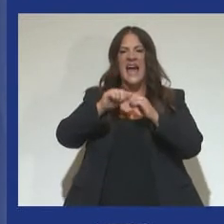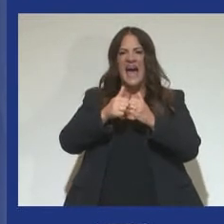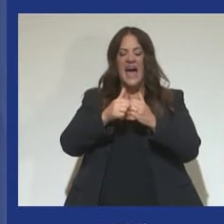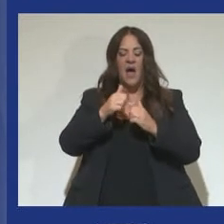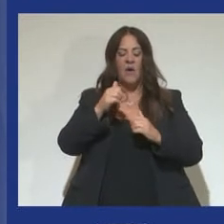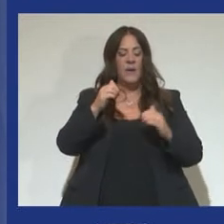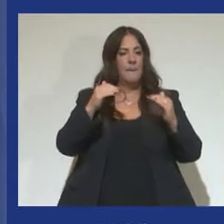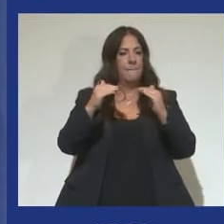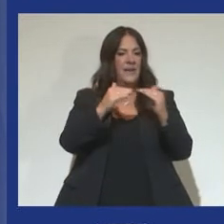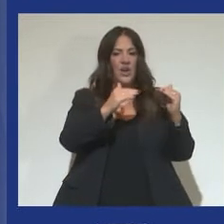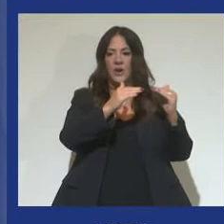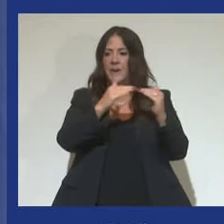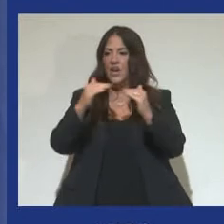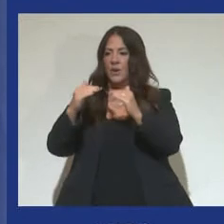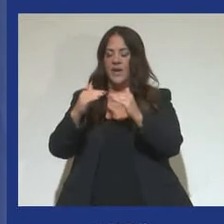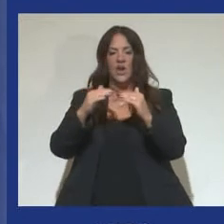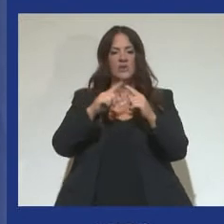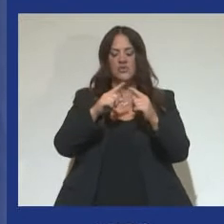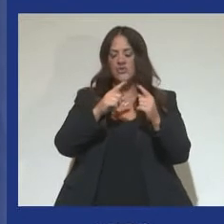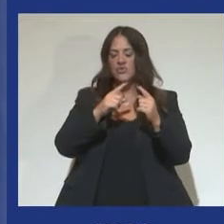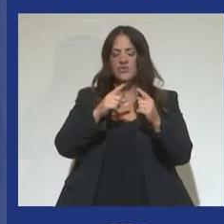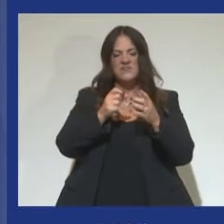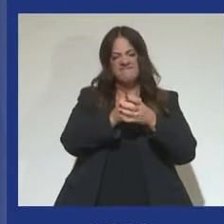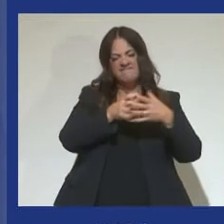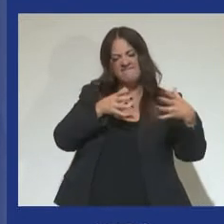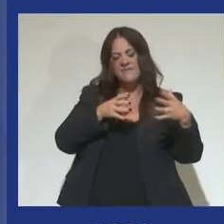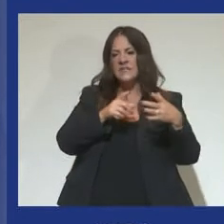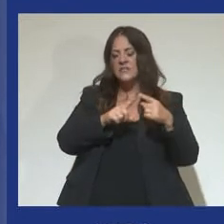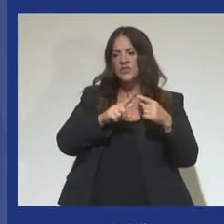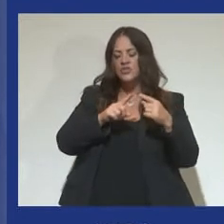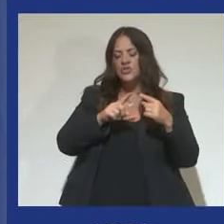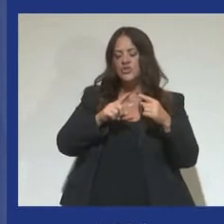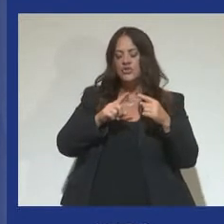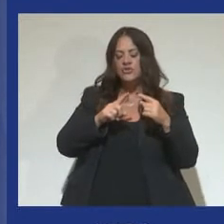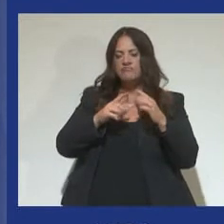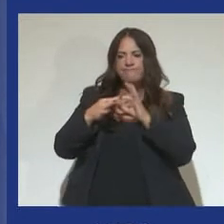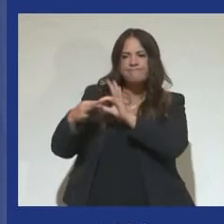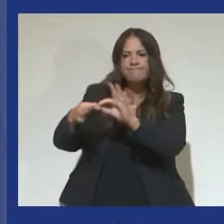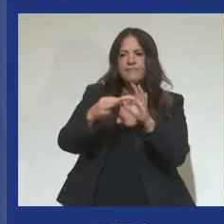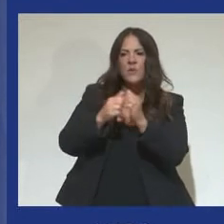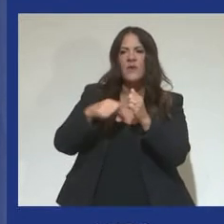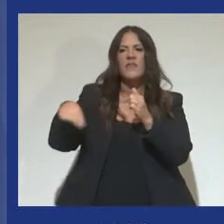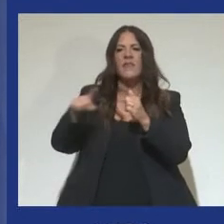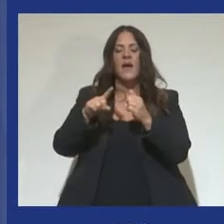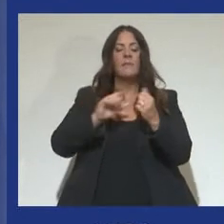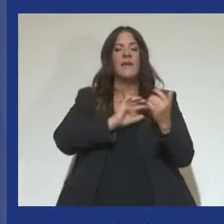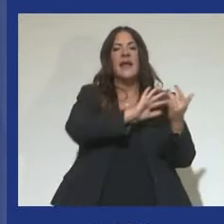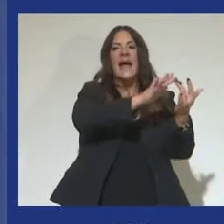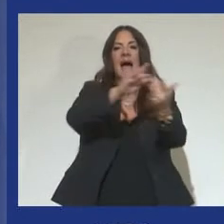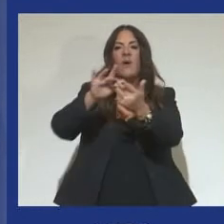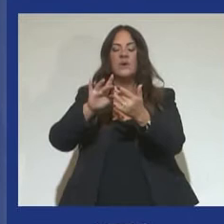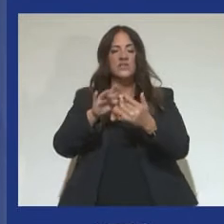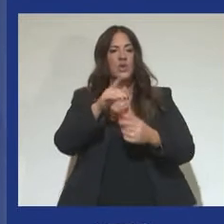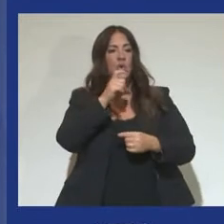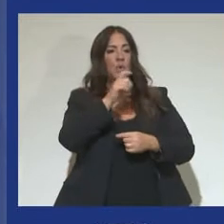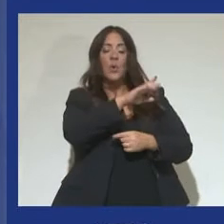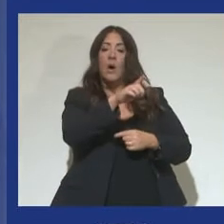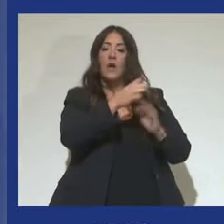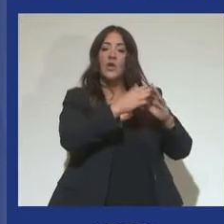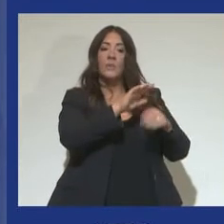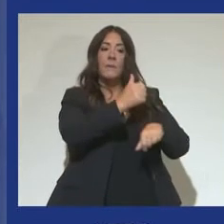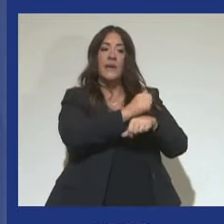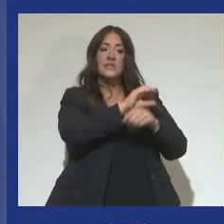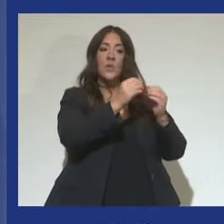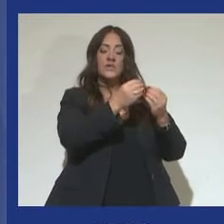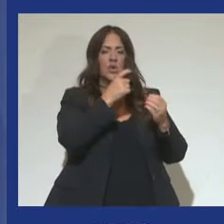en la comunicación de persona a persona y amplificar nuestro alcance nuestra colaboración con organizaciones comunitarias